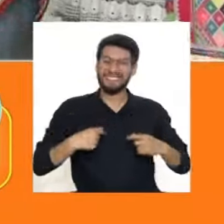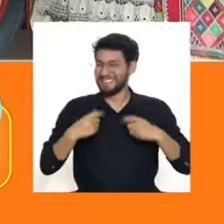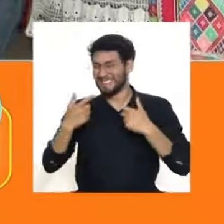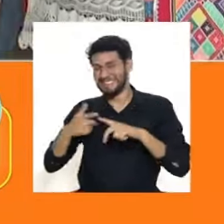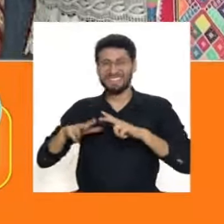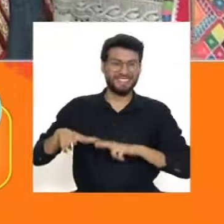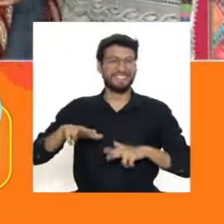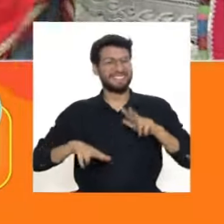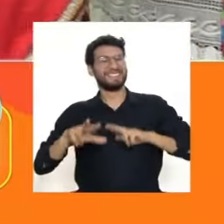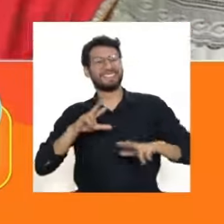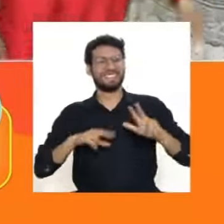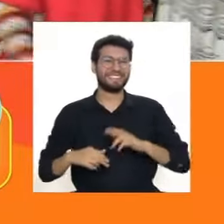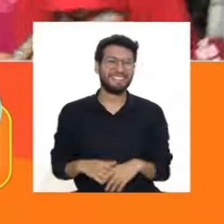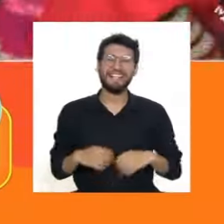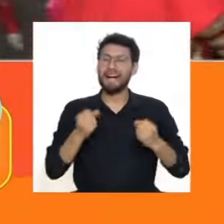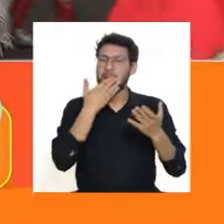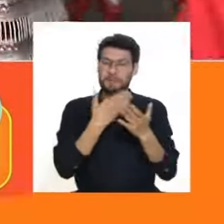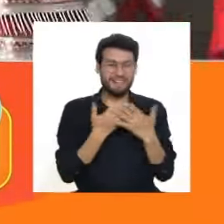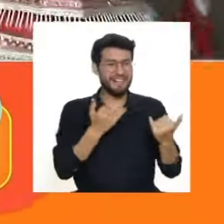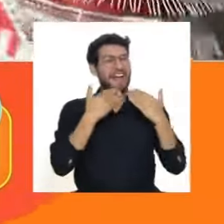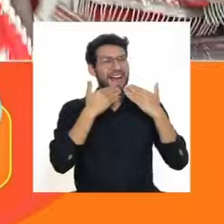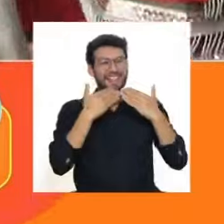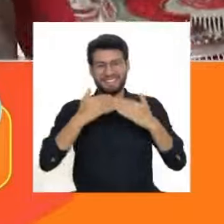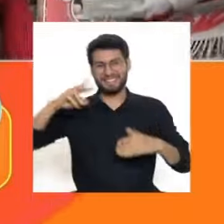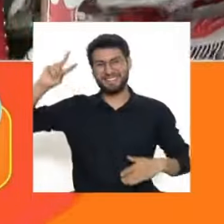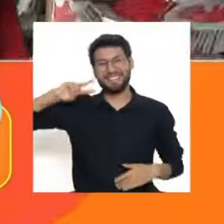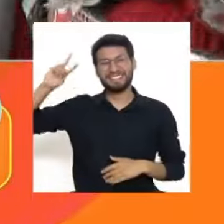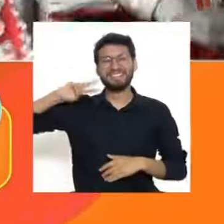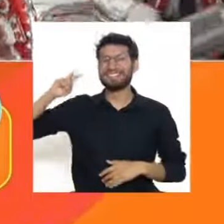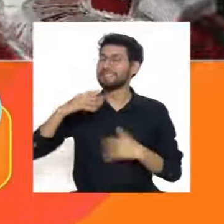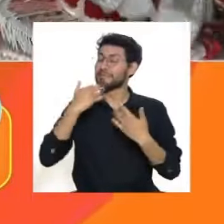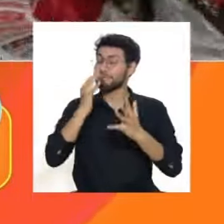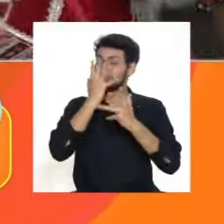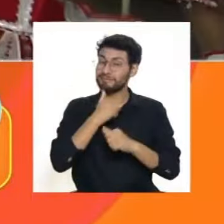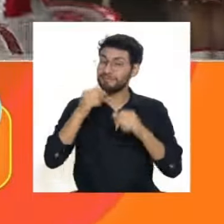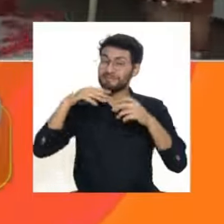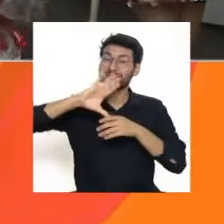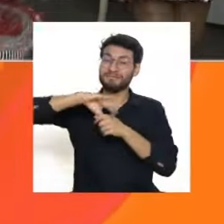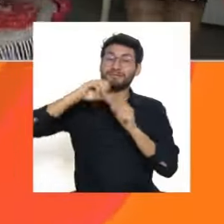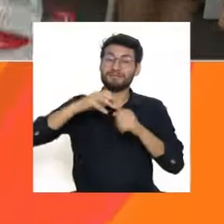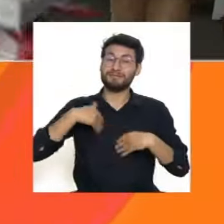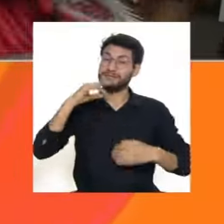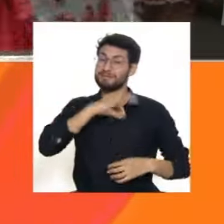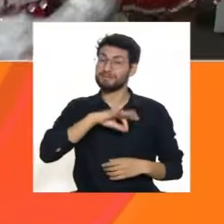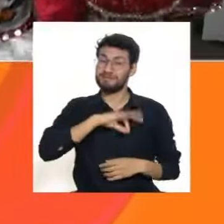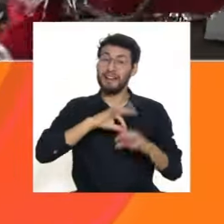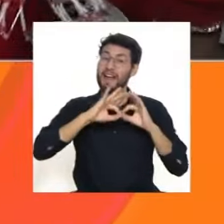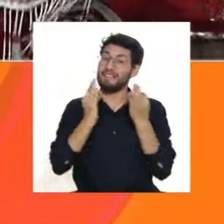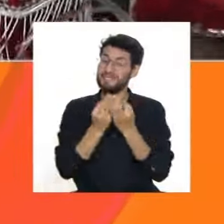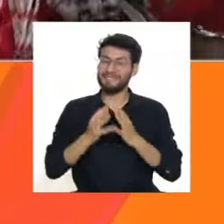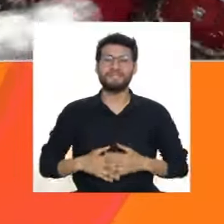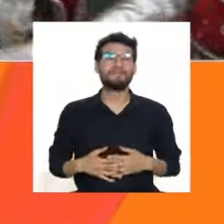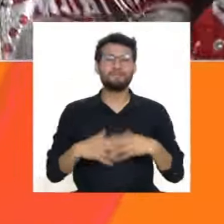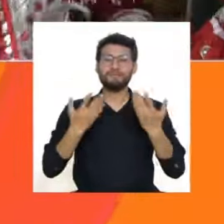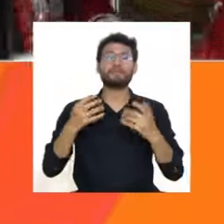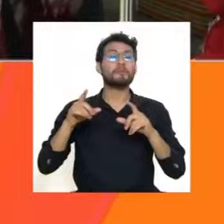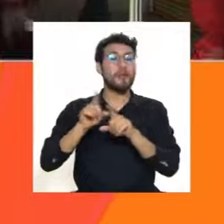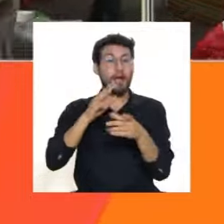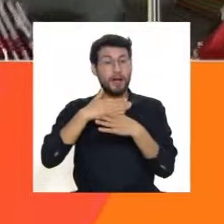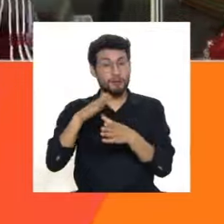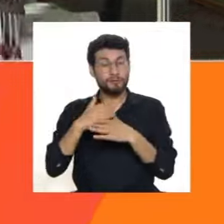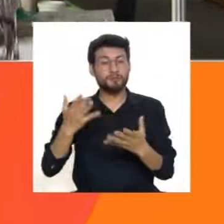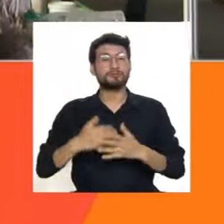chicos. Gracias, Vanesita, linda. Qué hermosa feria. Un momento para poder aprovecharlo en familia y compartir también